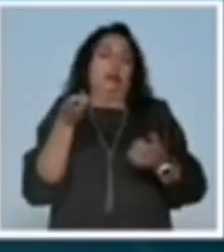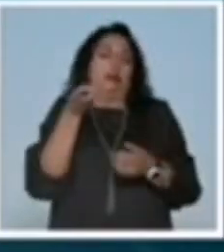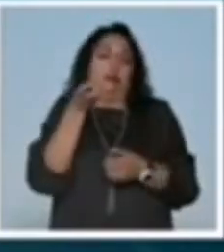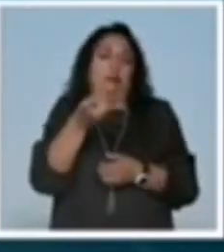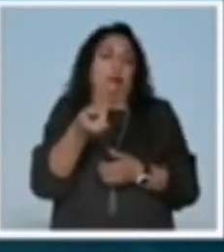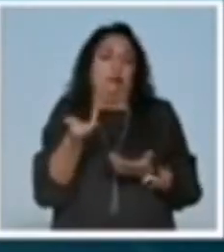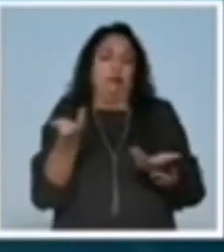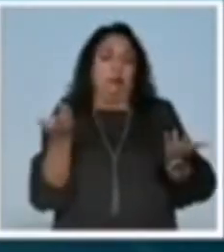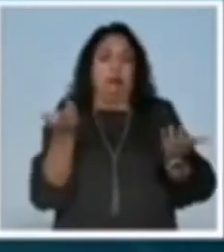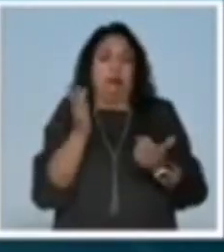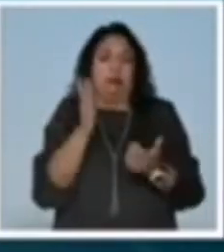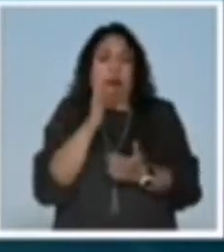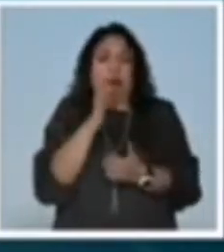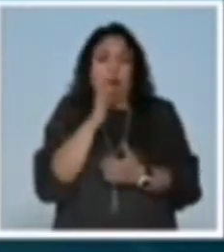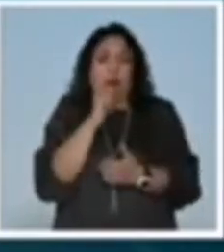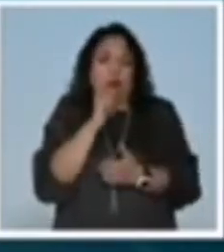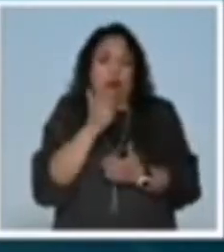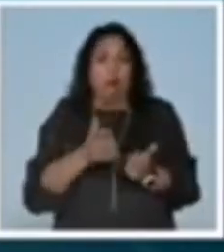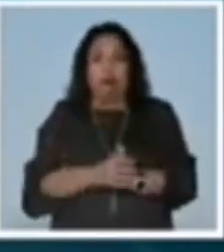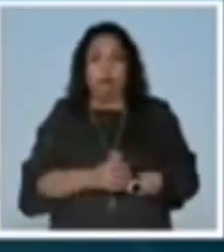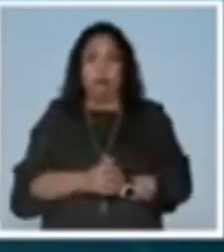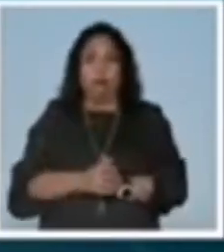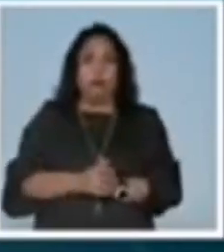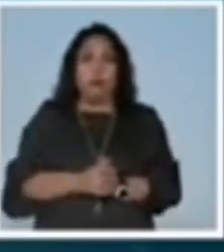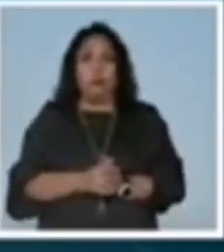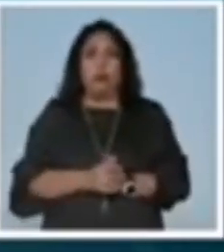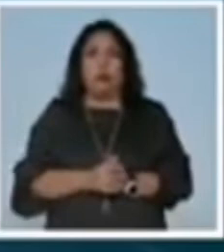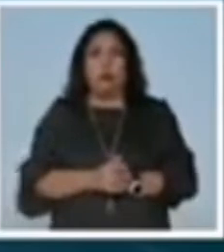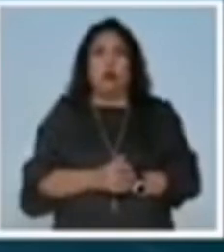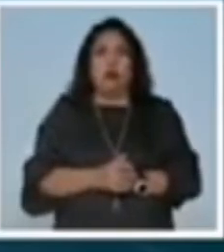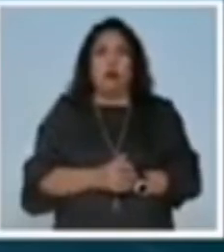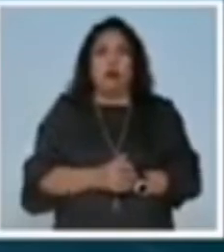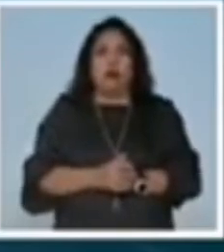un poco una torpeza.